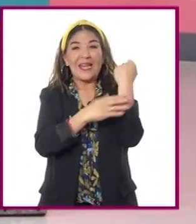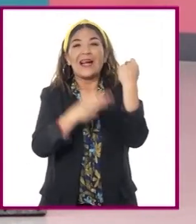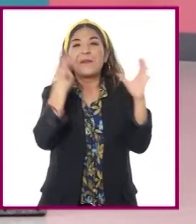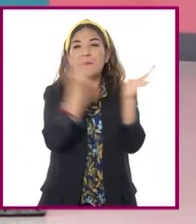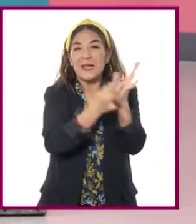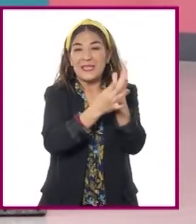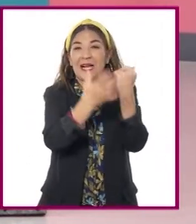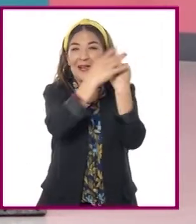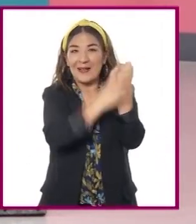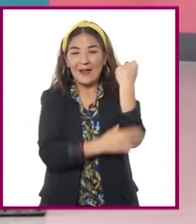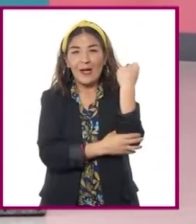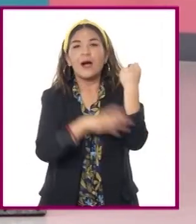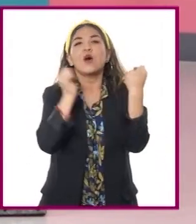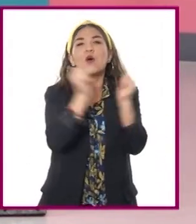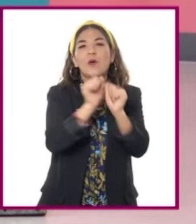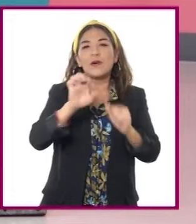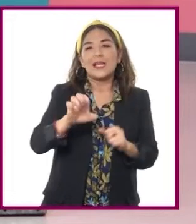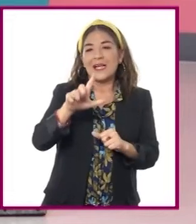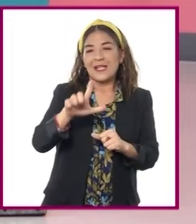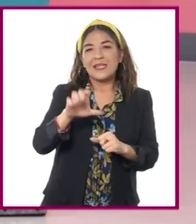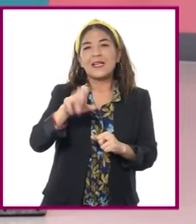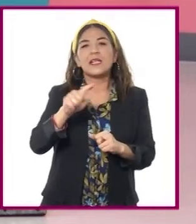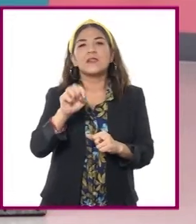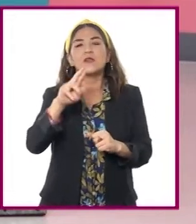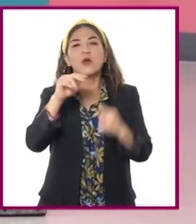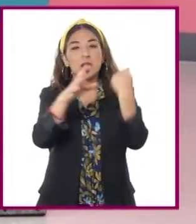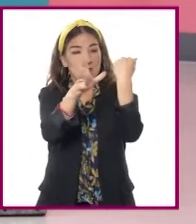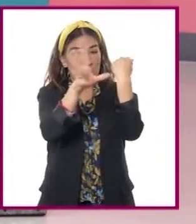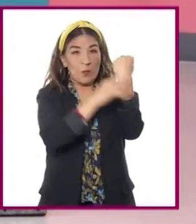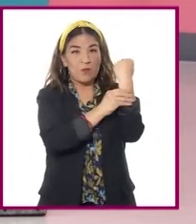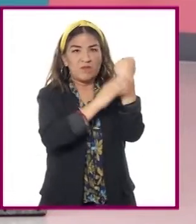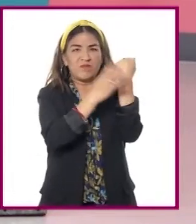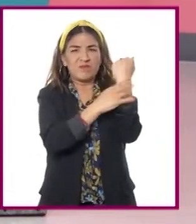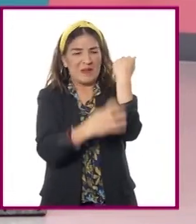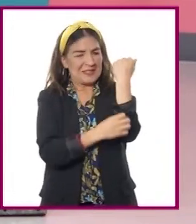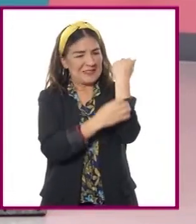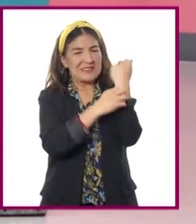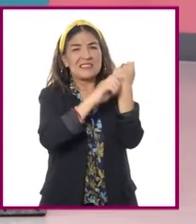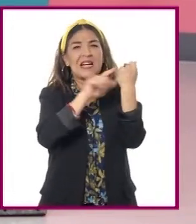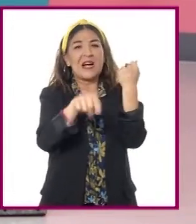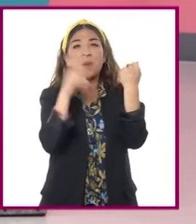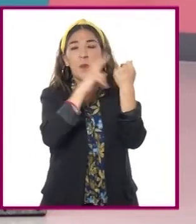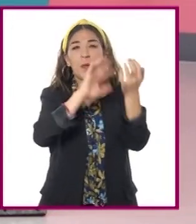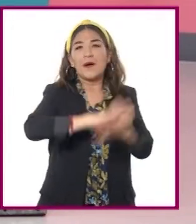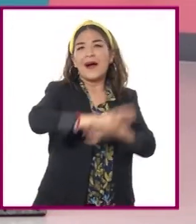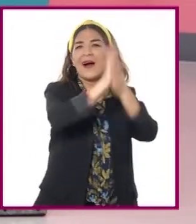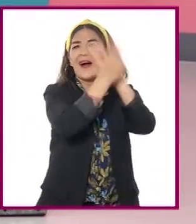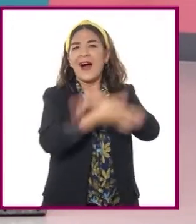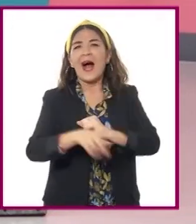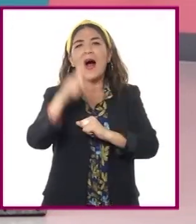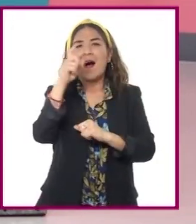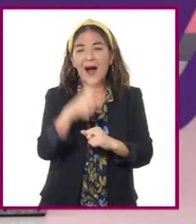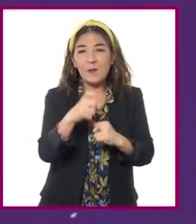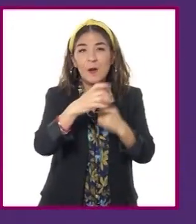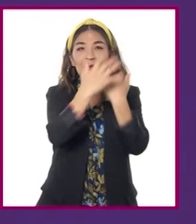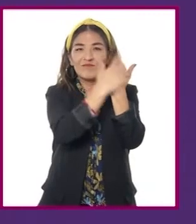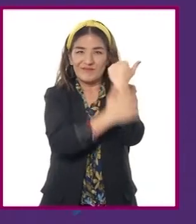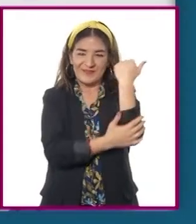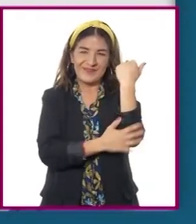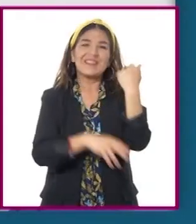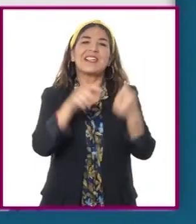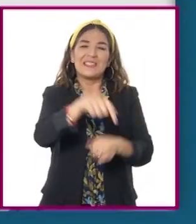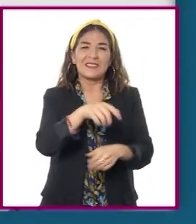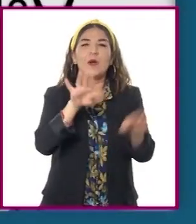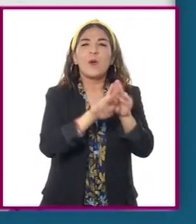al reaccionar con el hidrógeno se transforma en agua, recurriendo nuevamente a los símbolos